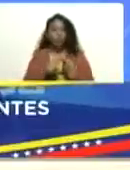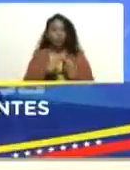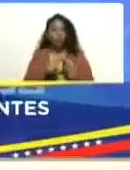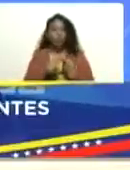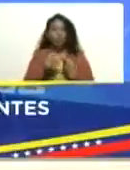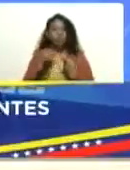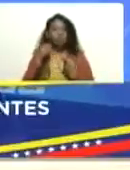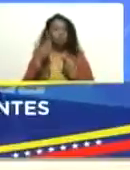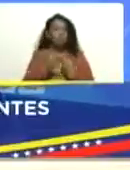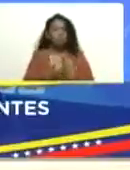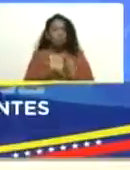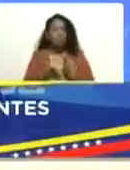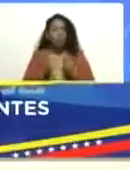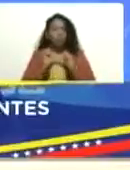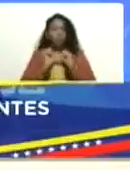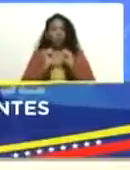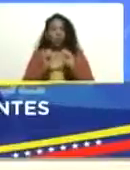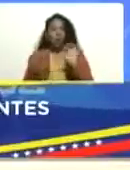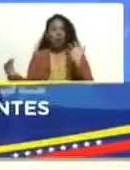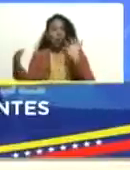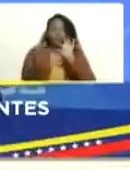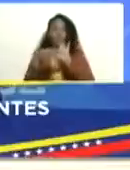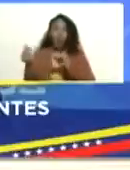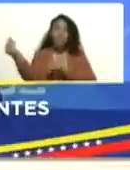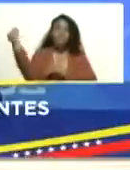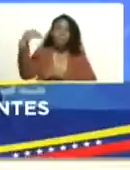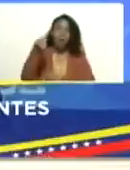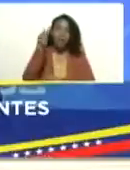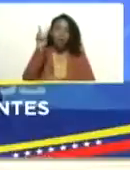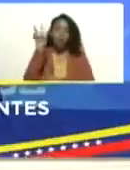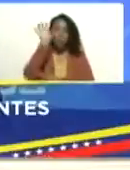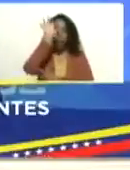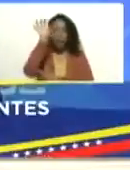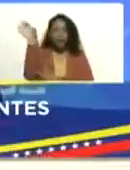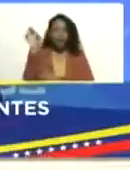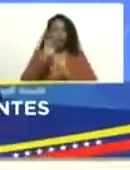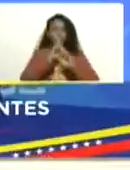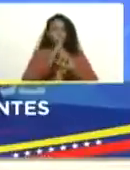para seguir uniendo a nuestros países en la respuesta